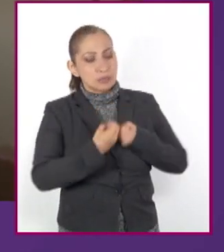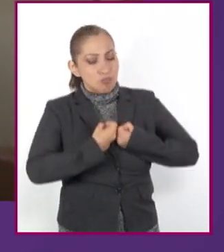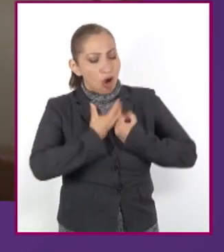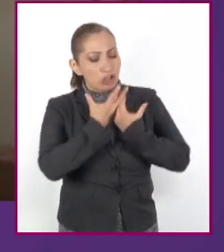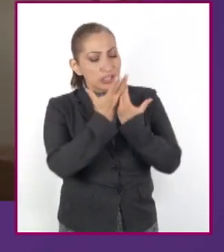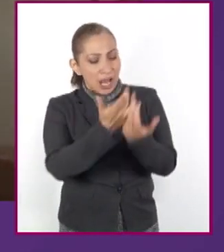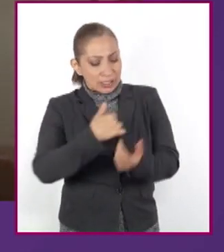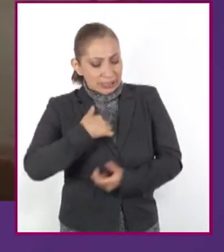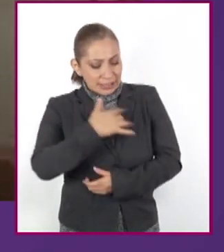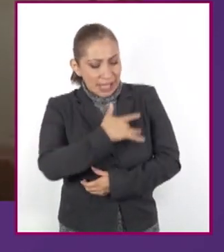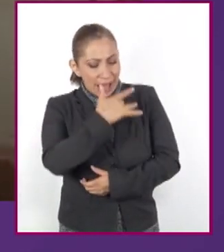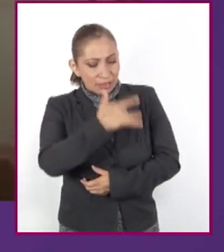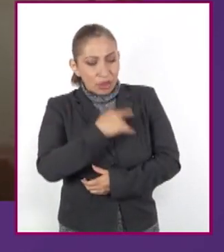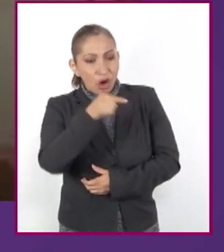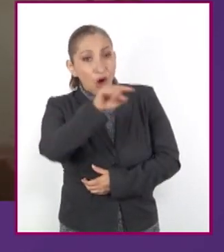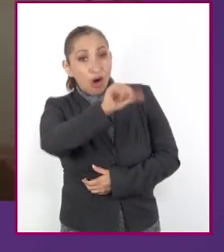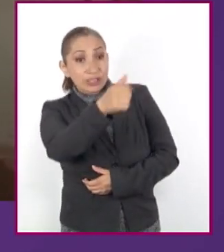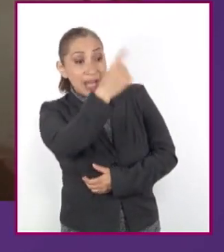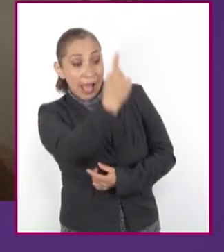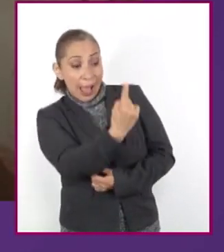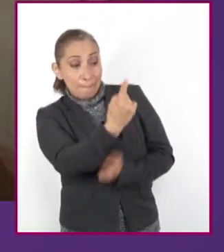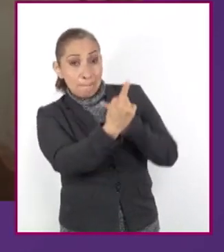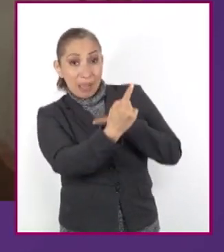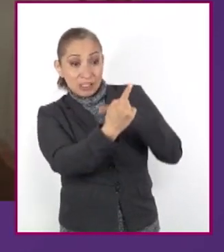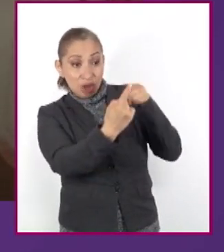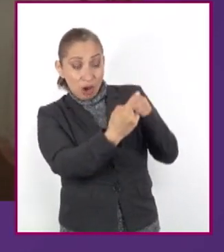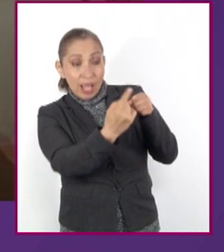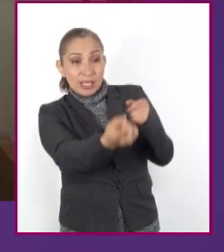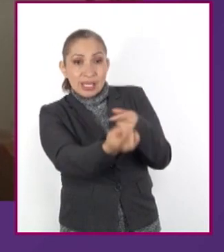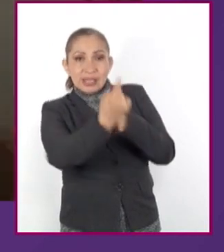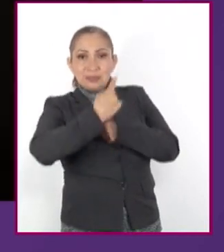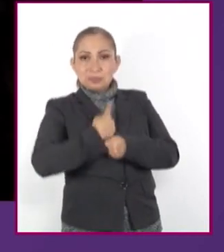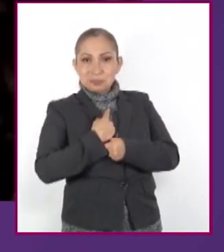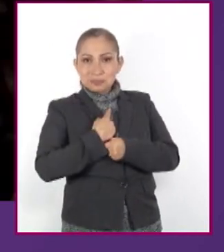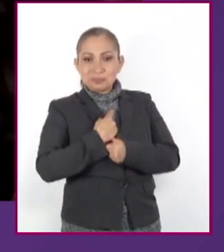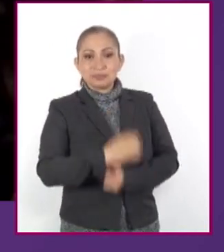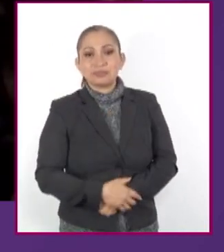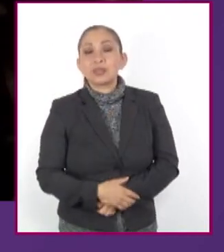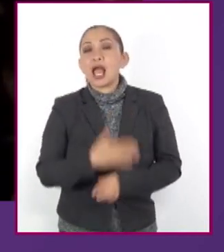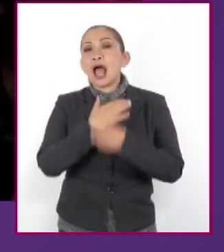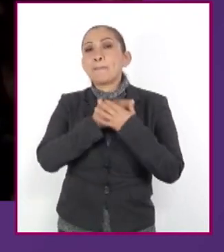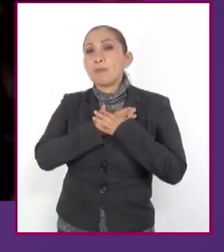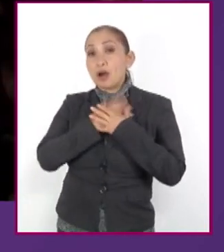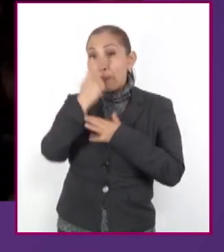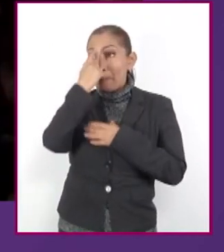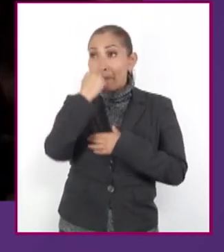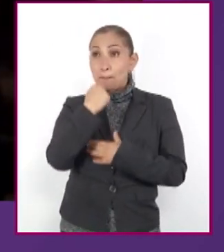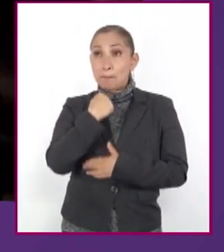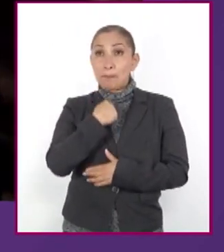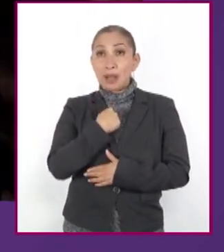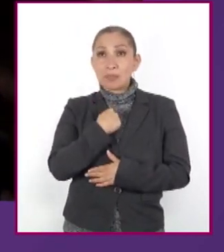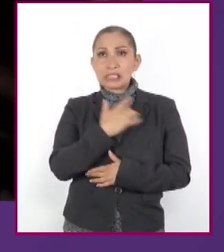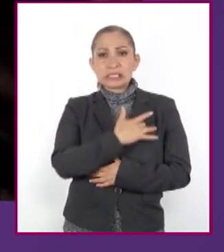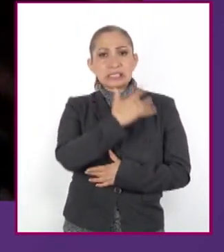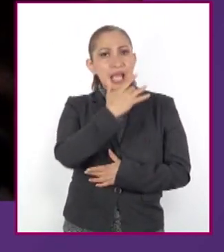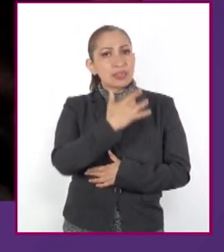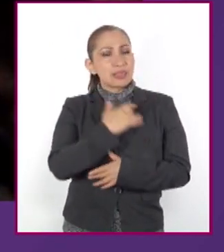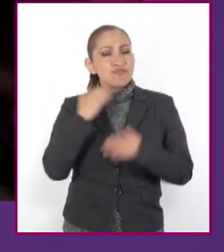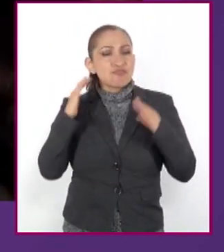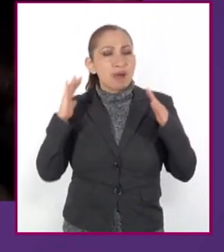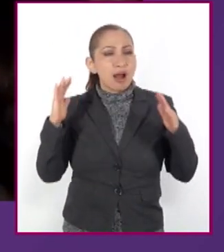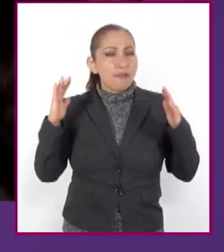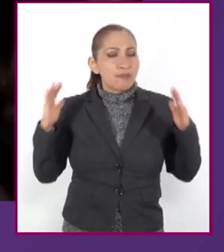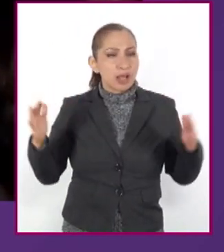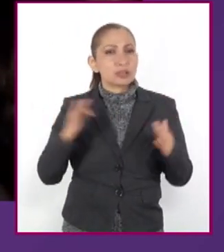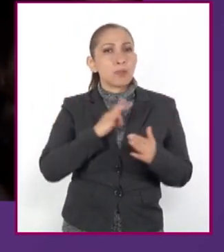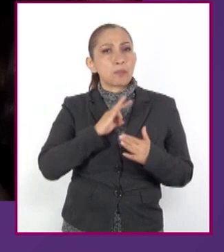tus sentimientos hacia la otra persona y la otra persona hacia ti. El amor para mí es un sentimiento maravilloso